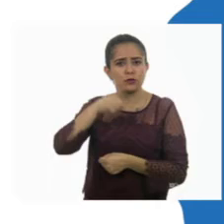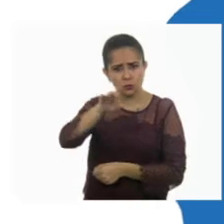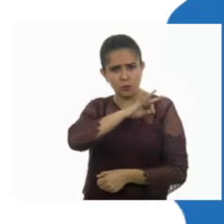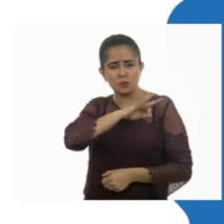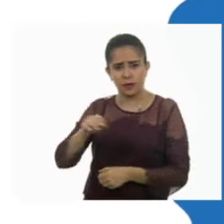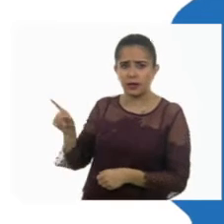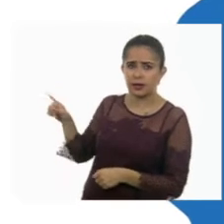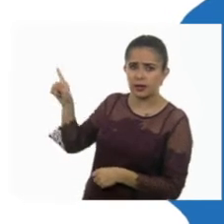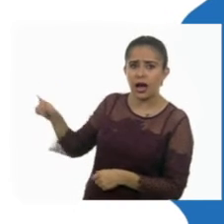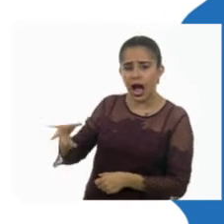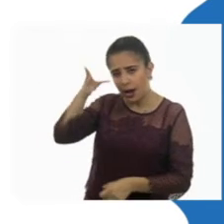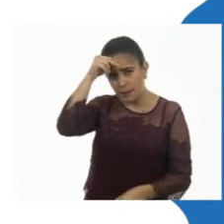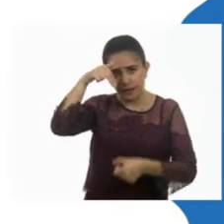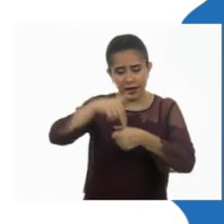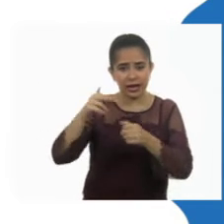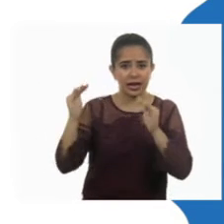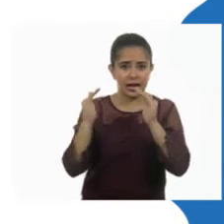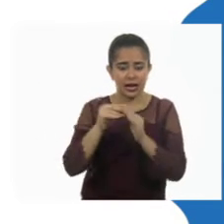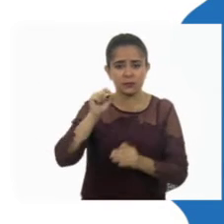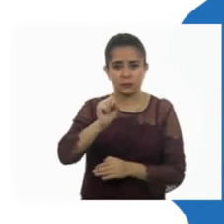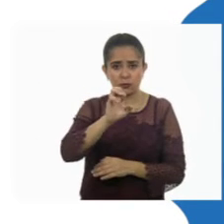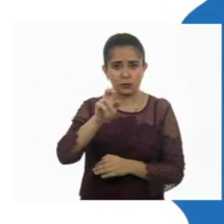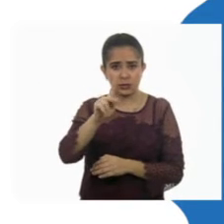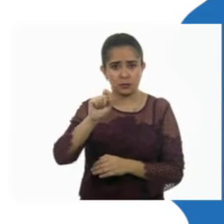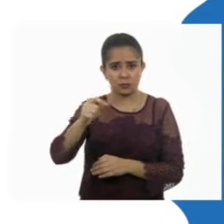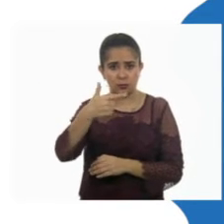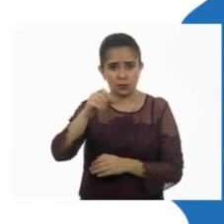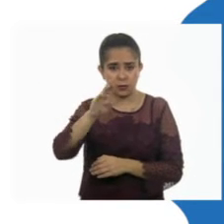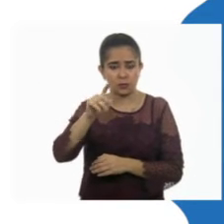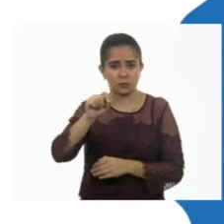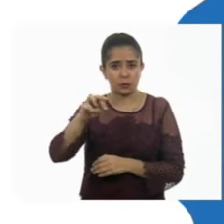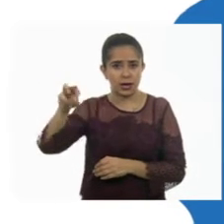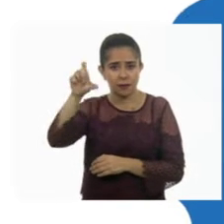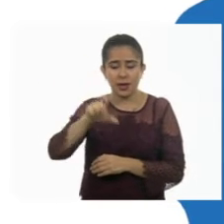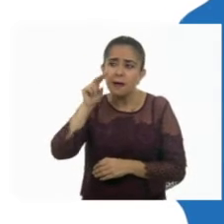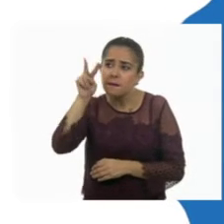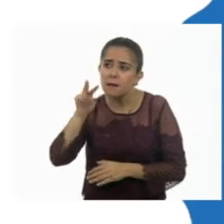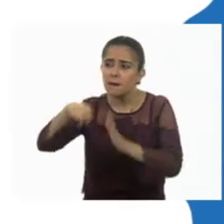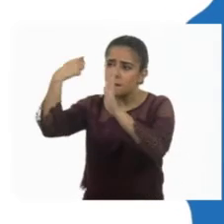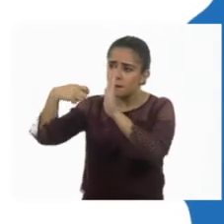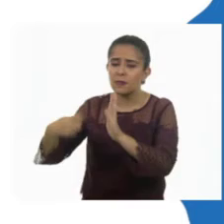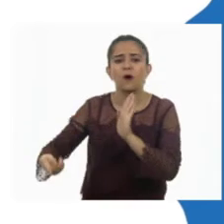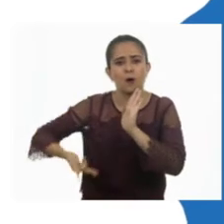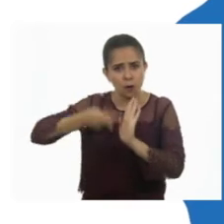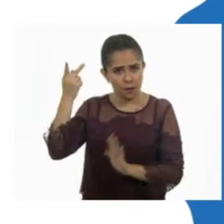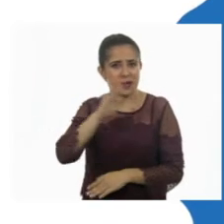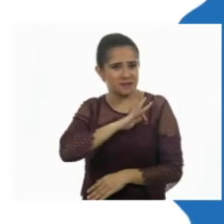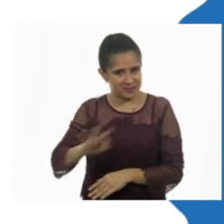siguiente liga: aprendeencasa.sep.gob.mx.